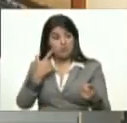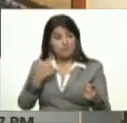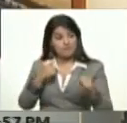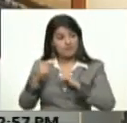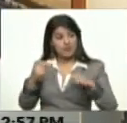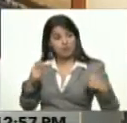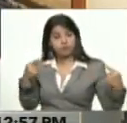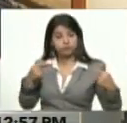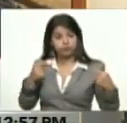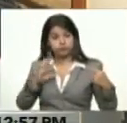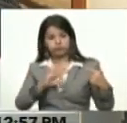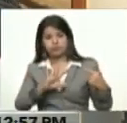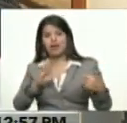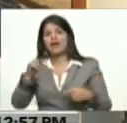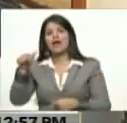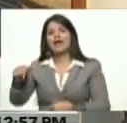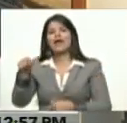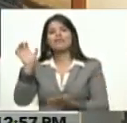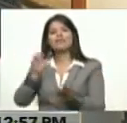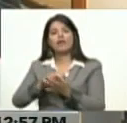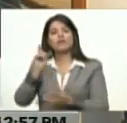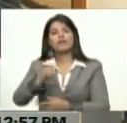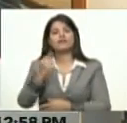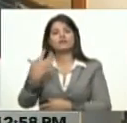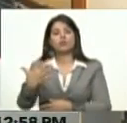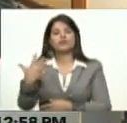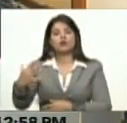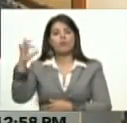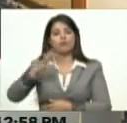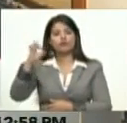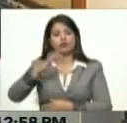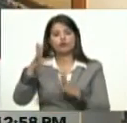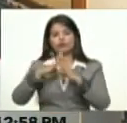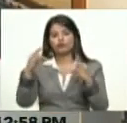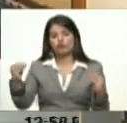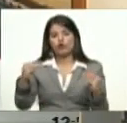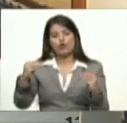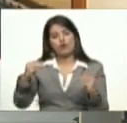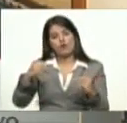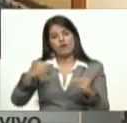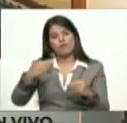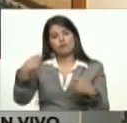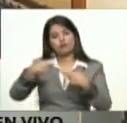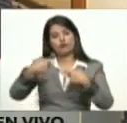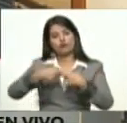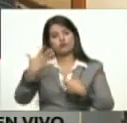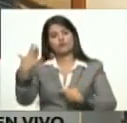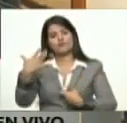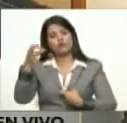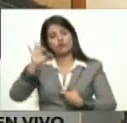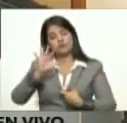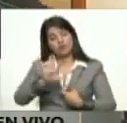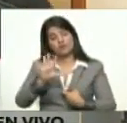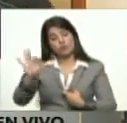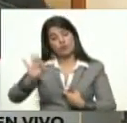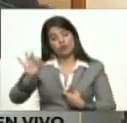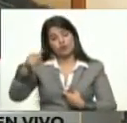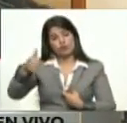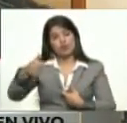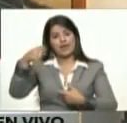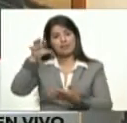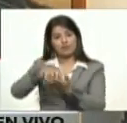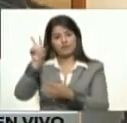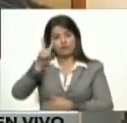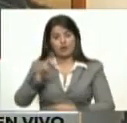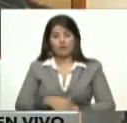por lo menos el 55% de las acciones de esas empresas mixtas, por lo menos, y donde